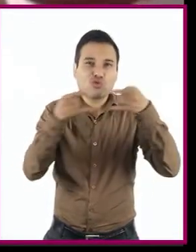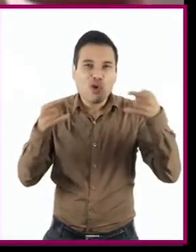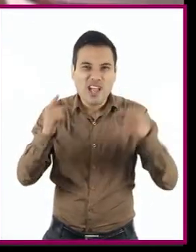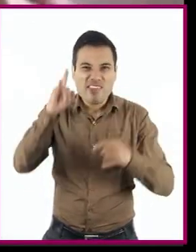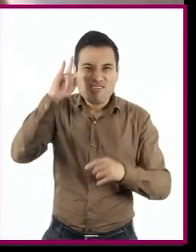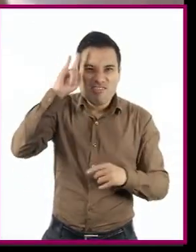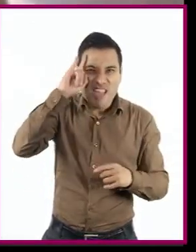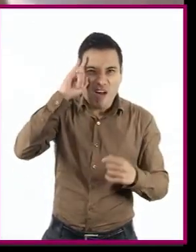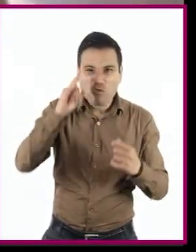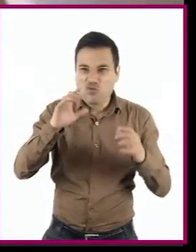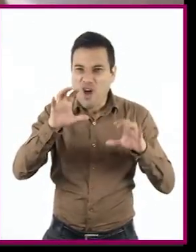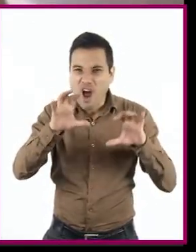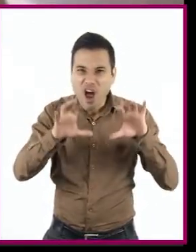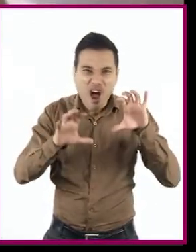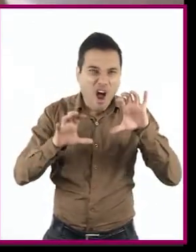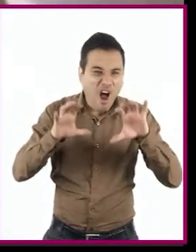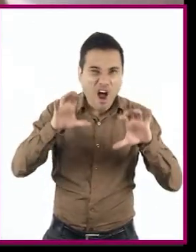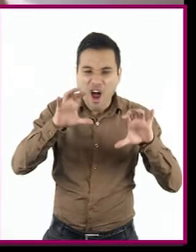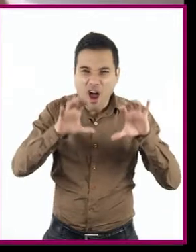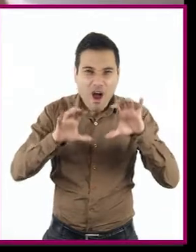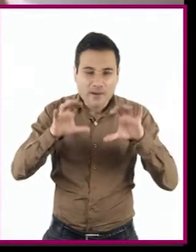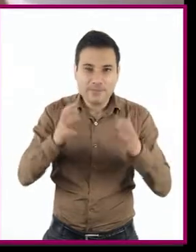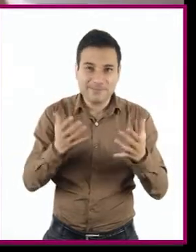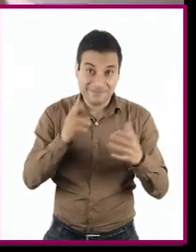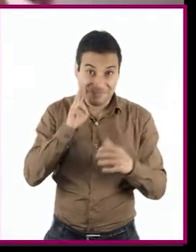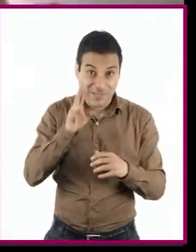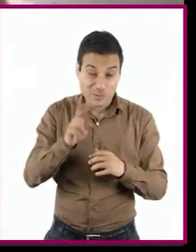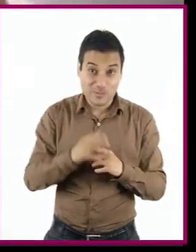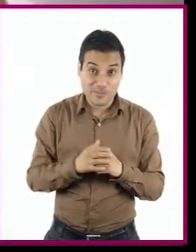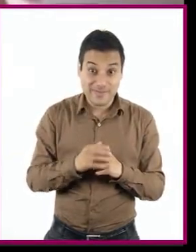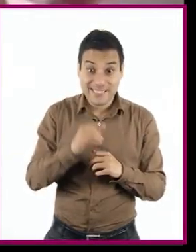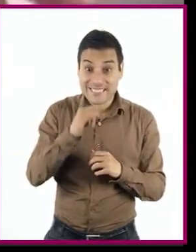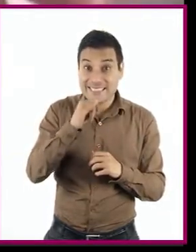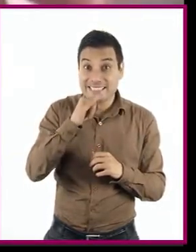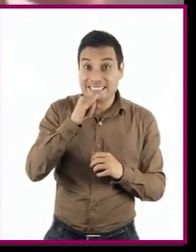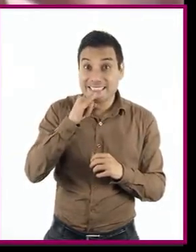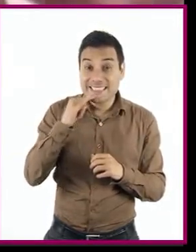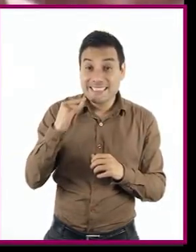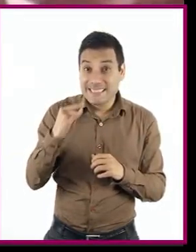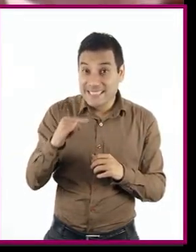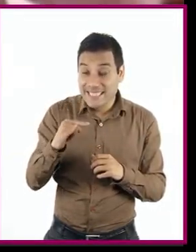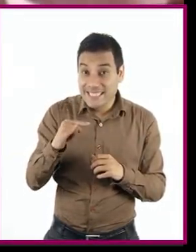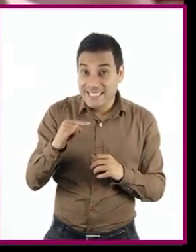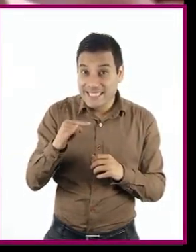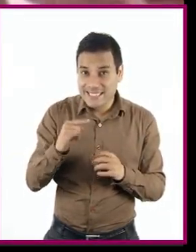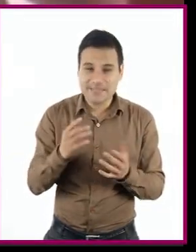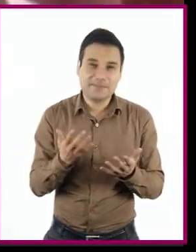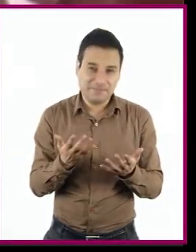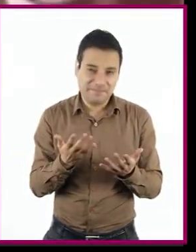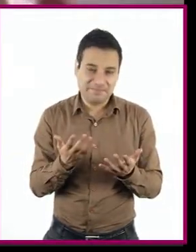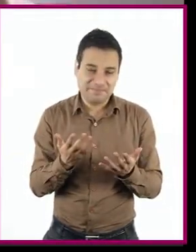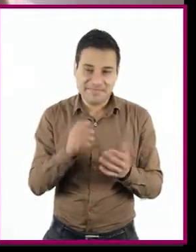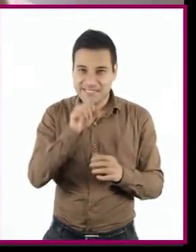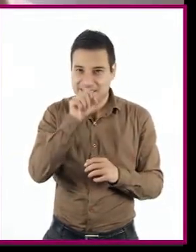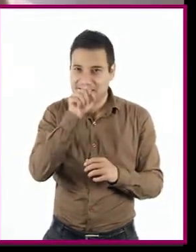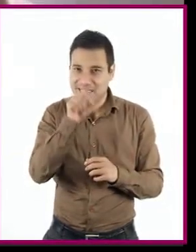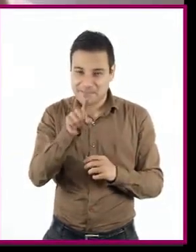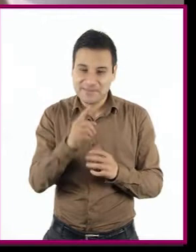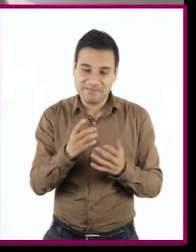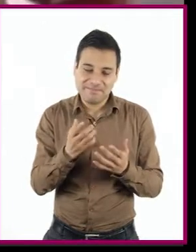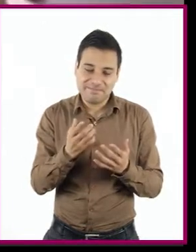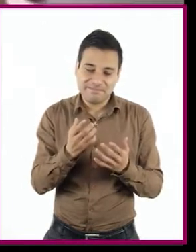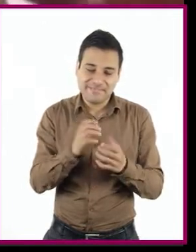ogro y ya vieron que el chile tiene una presencia muy especial porque, bueno,